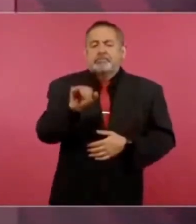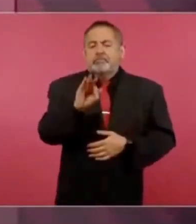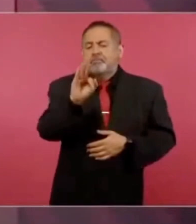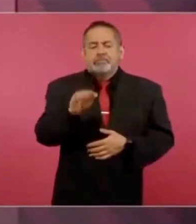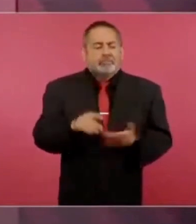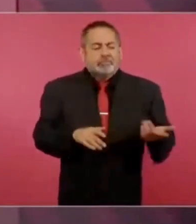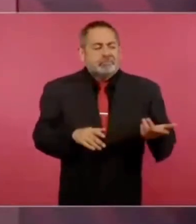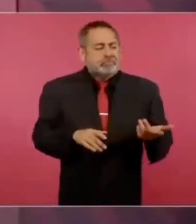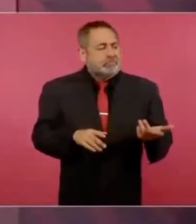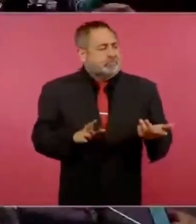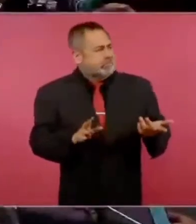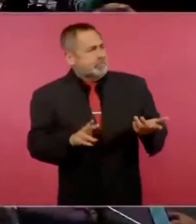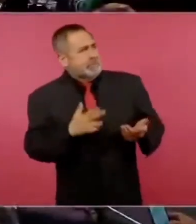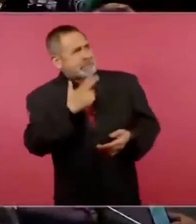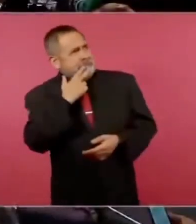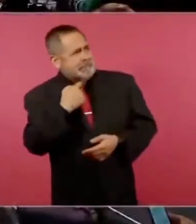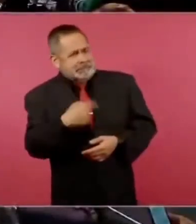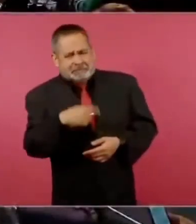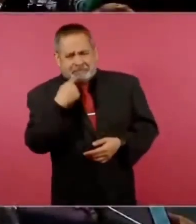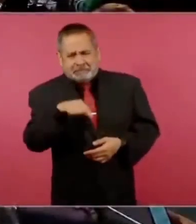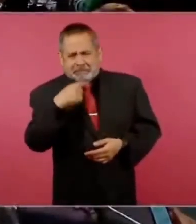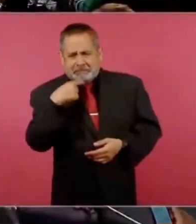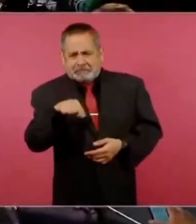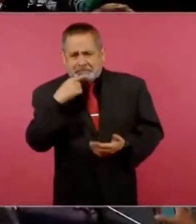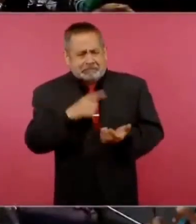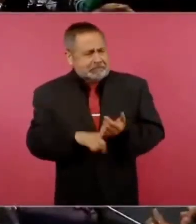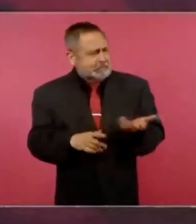está de adorno.